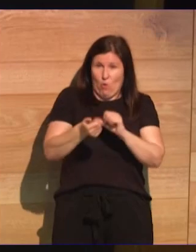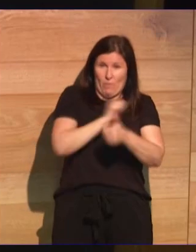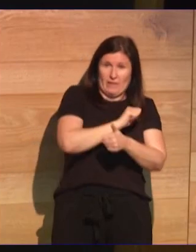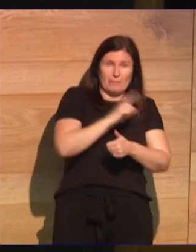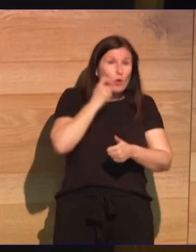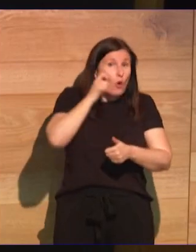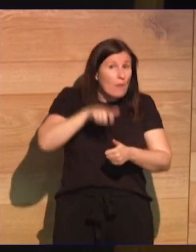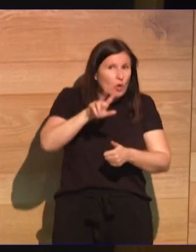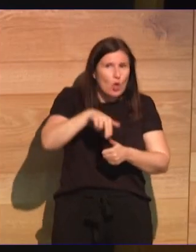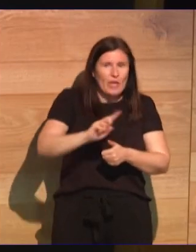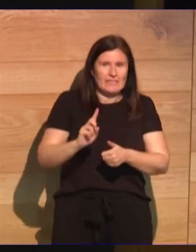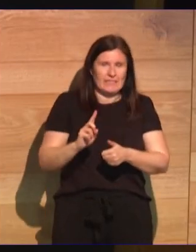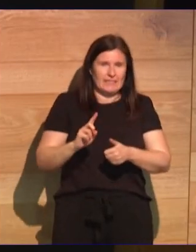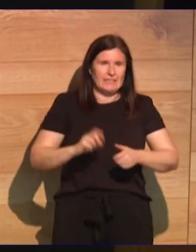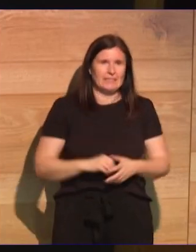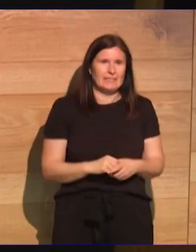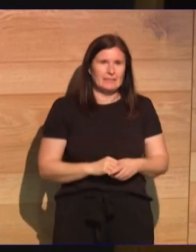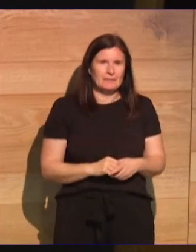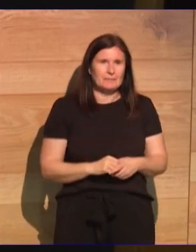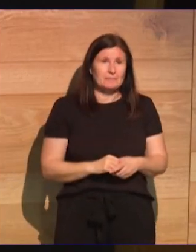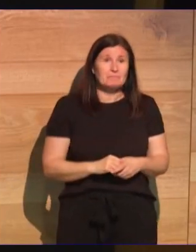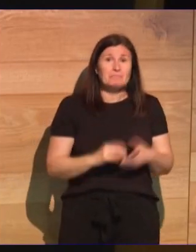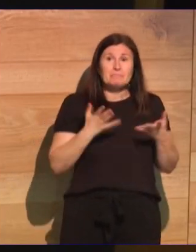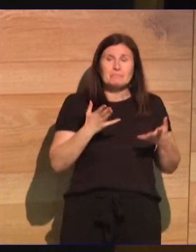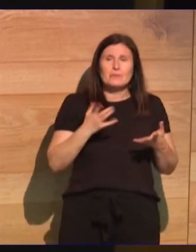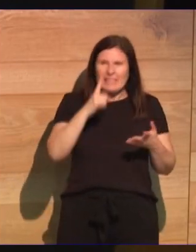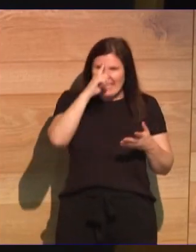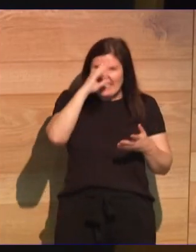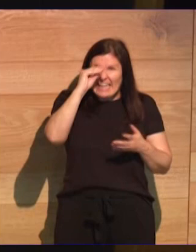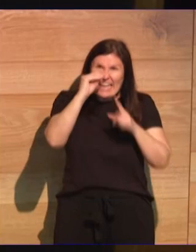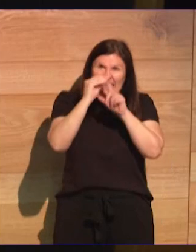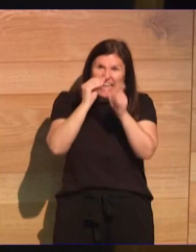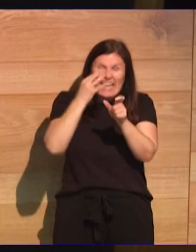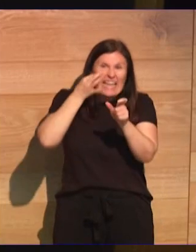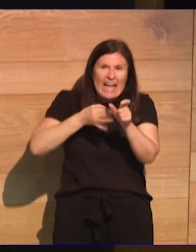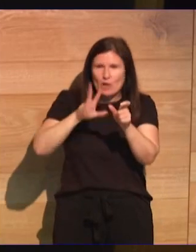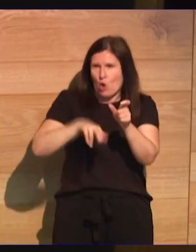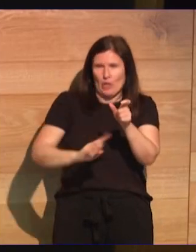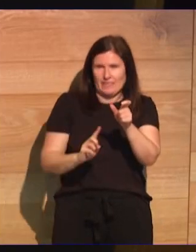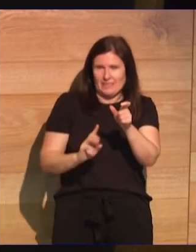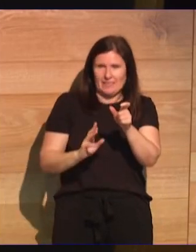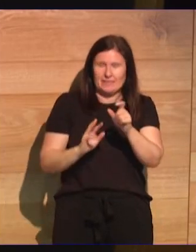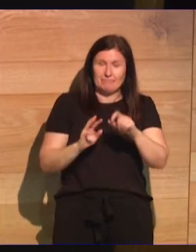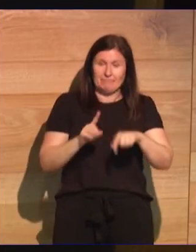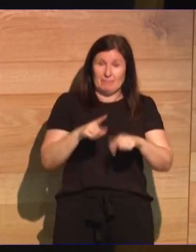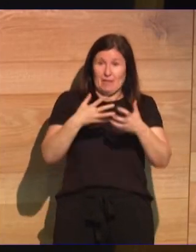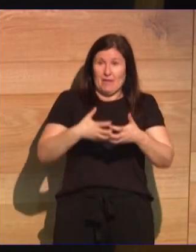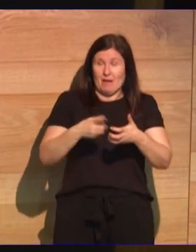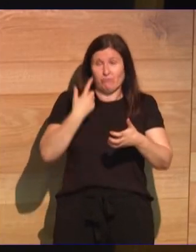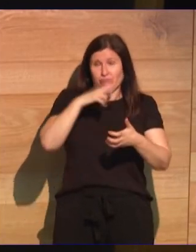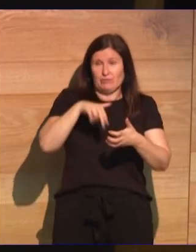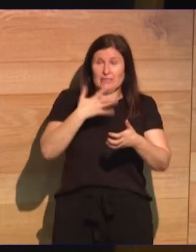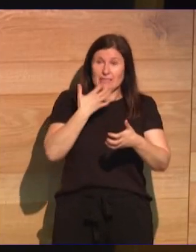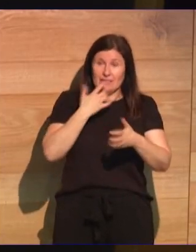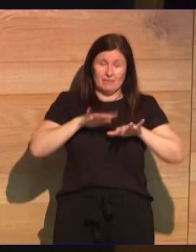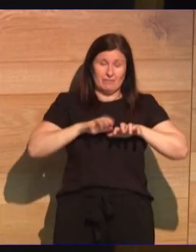sin ser humano, ¿no? En realidad no es inteligente y ella misma lo reconoce también si le